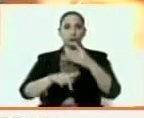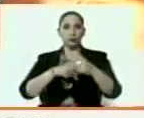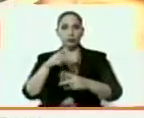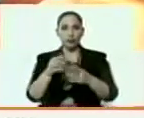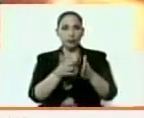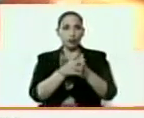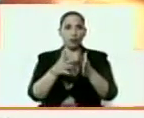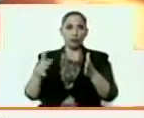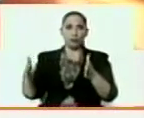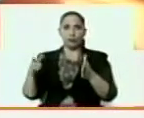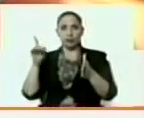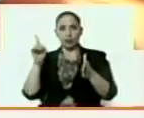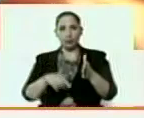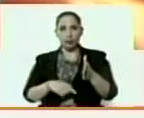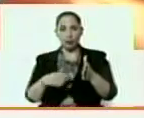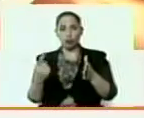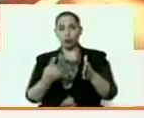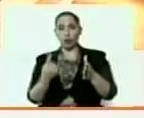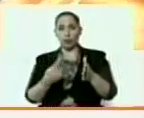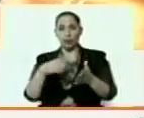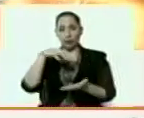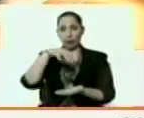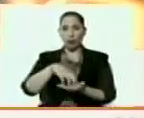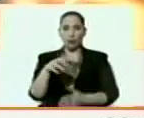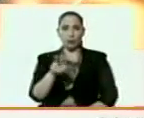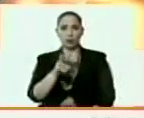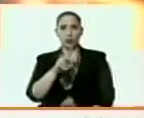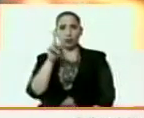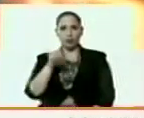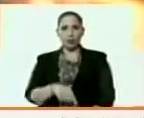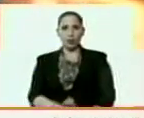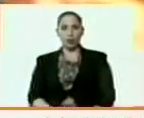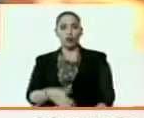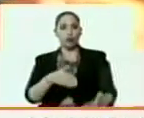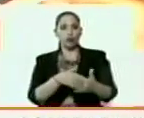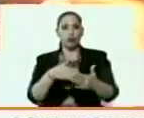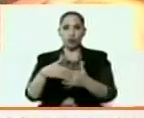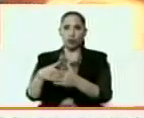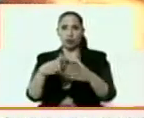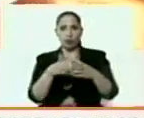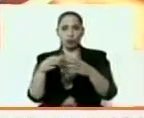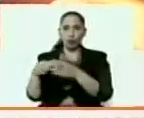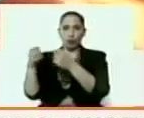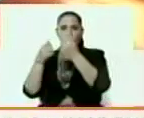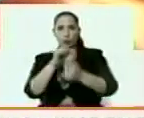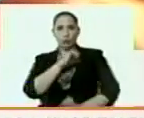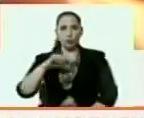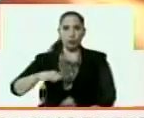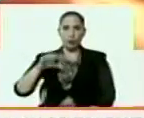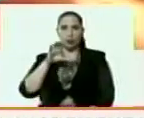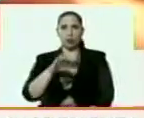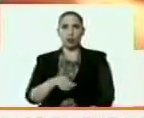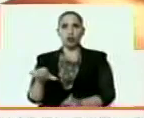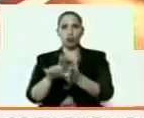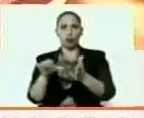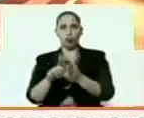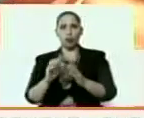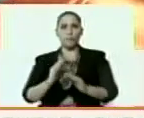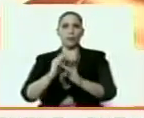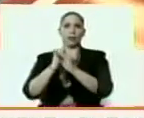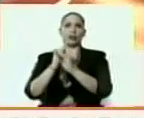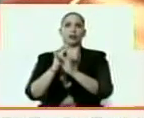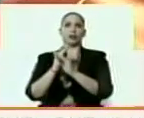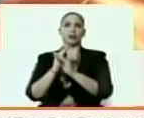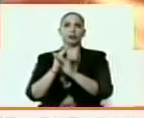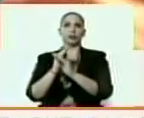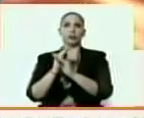también, Maripili, hay que decirlo, no solamente al Estado venezolano, sino también contra los sectores económicos privados del país, donde se le impedía a un privado del